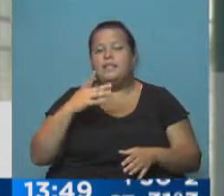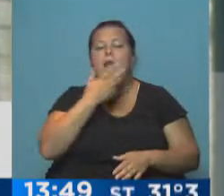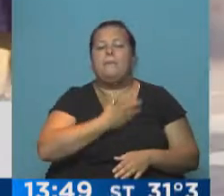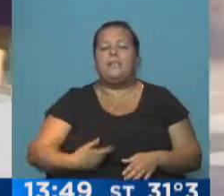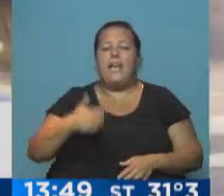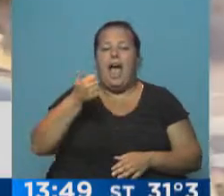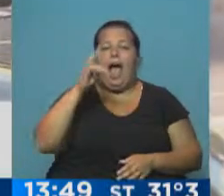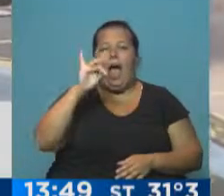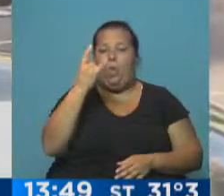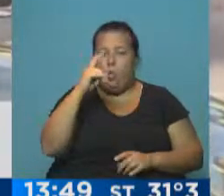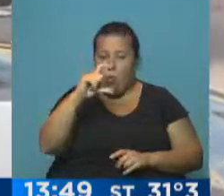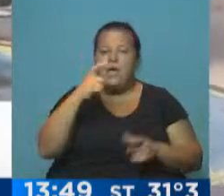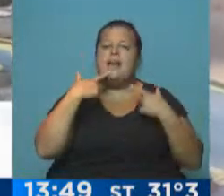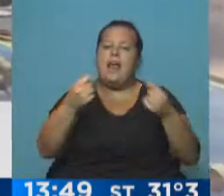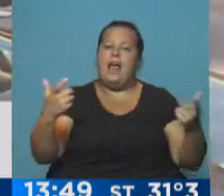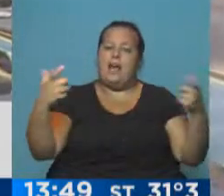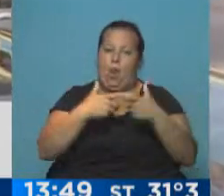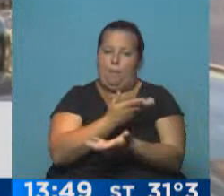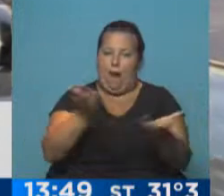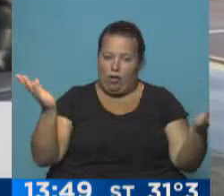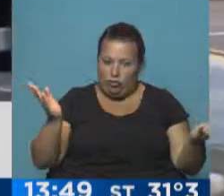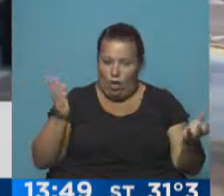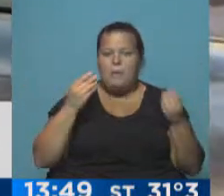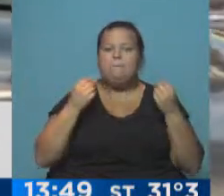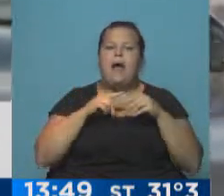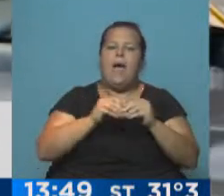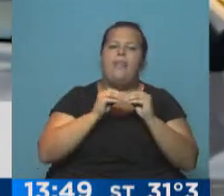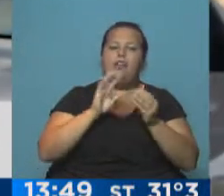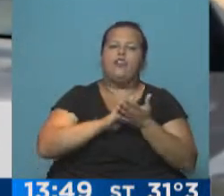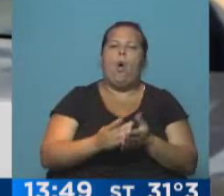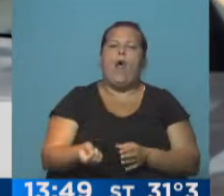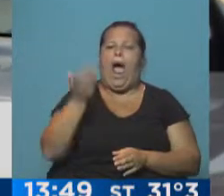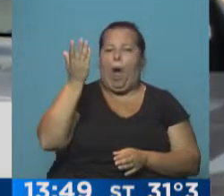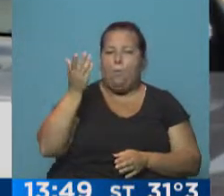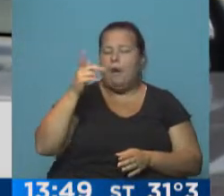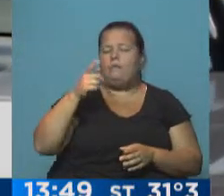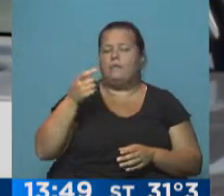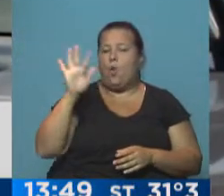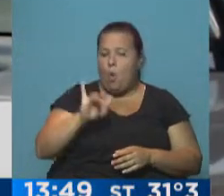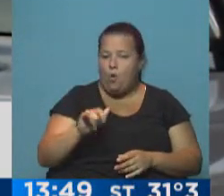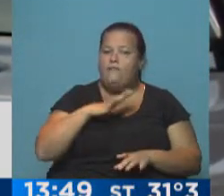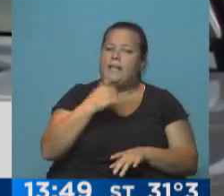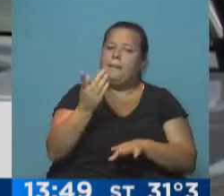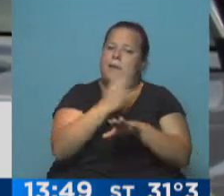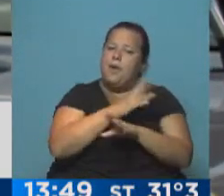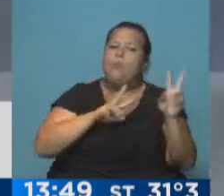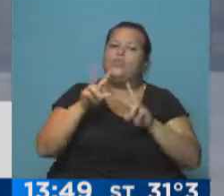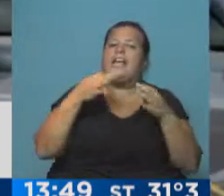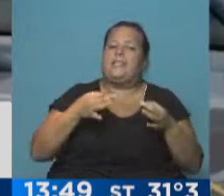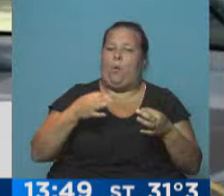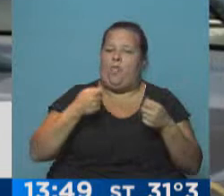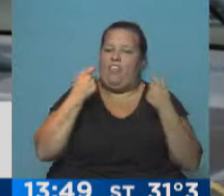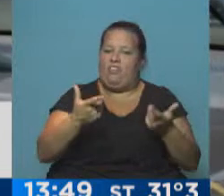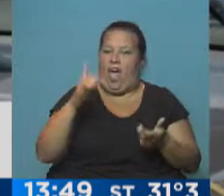de ADUC reclama audiencias públicas para debatir los aumentos en electricidad sin antes asegurar una